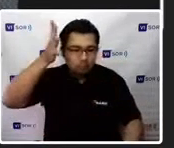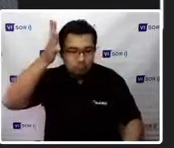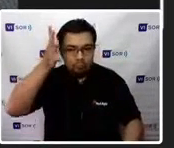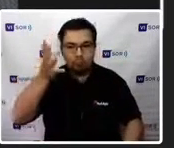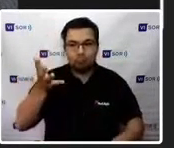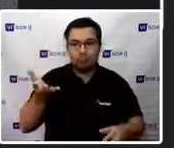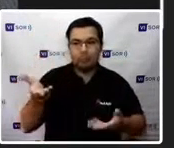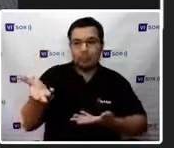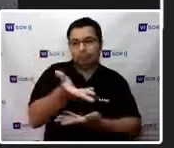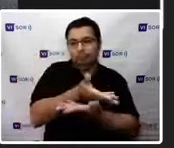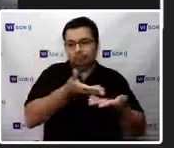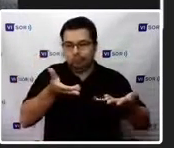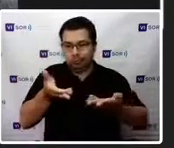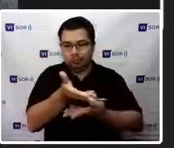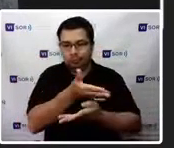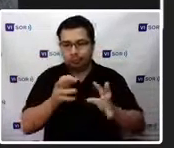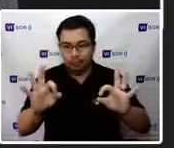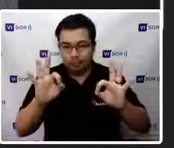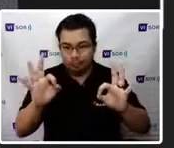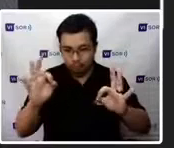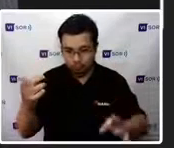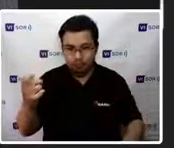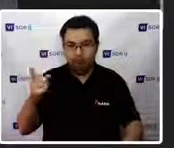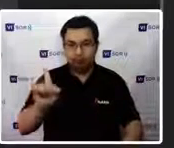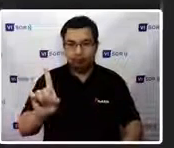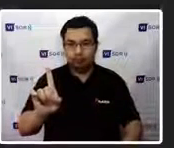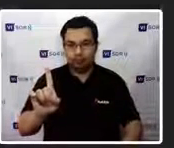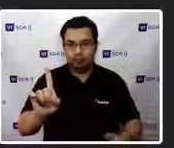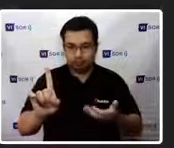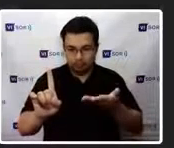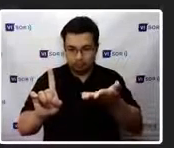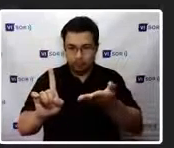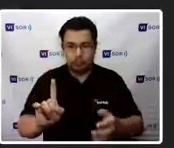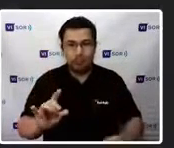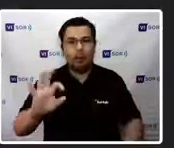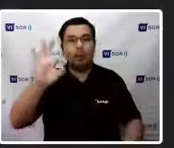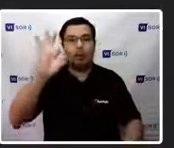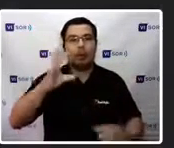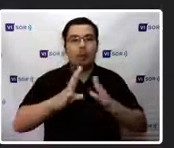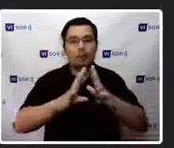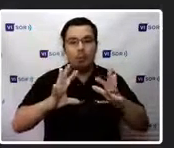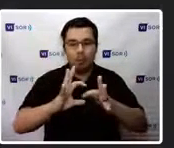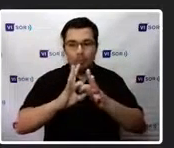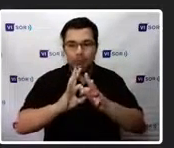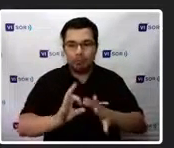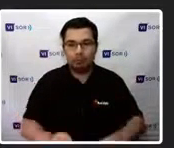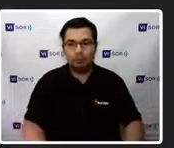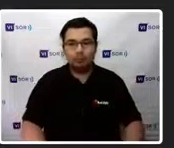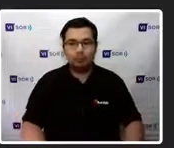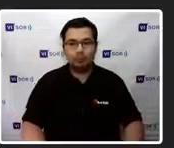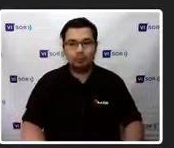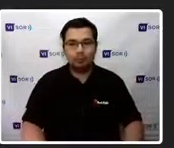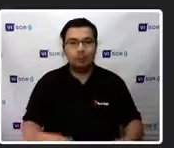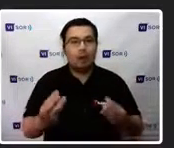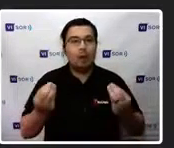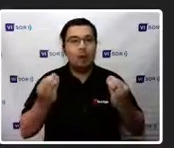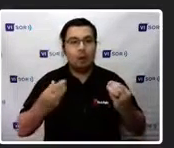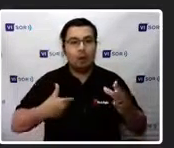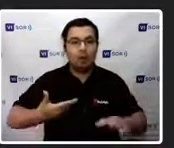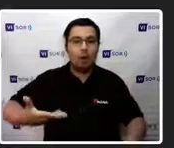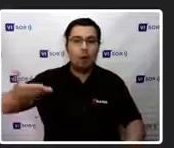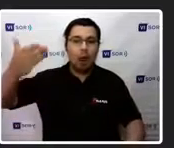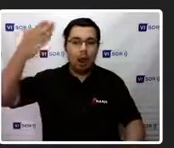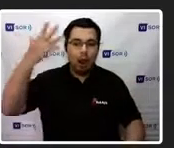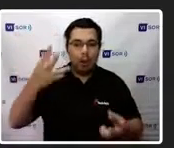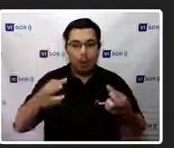Sebastián. Perfecto, muchas gracias. Bueno, tuve la oportunidad de ser alumno de ecoturismo entre el